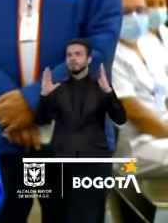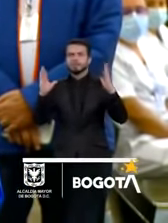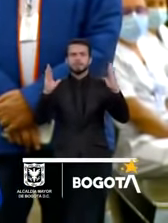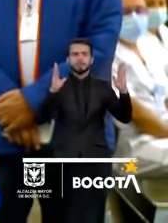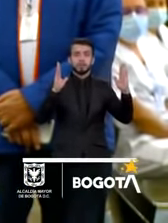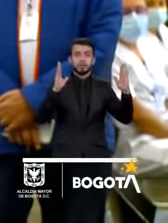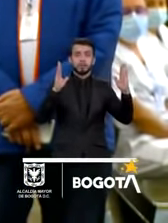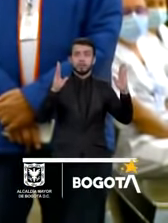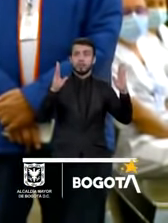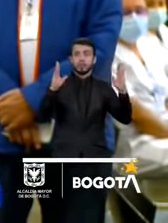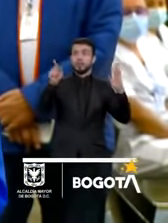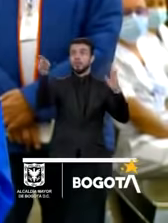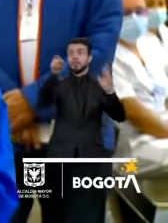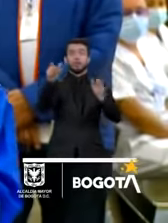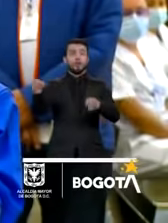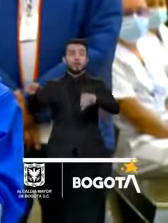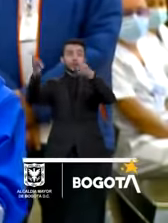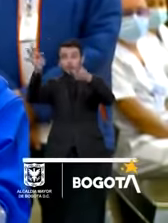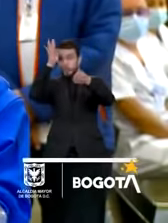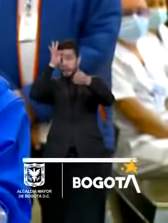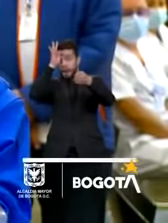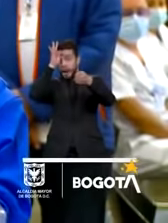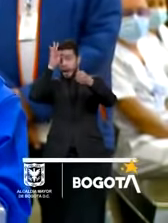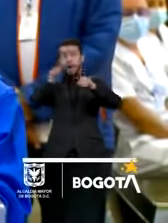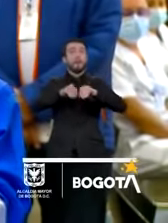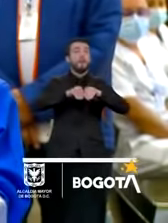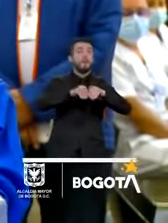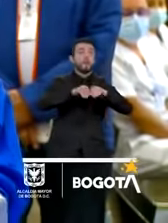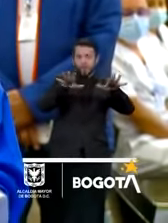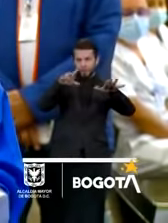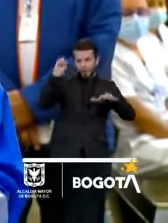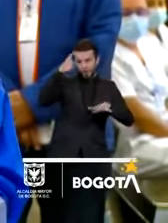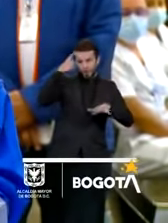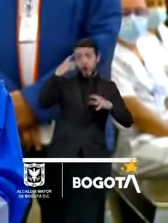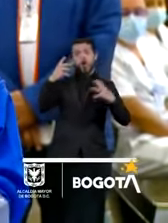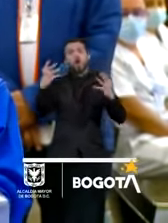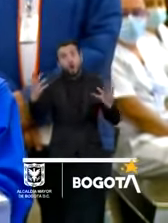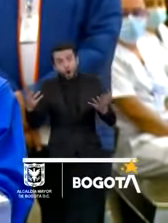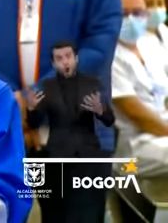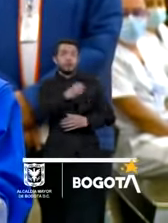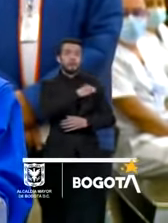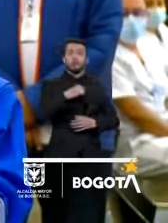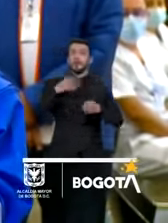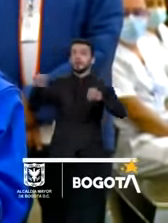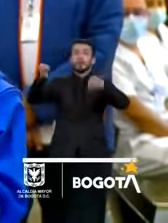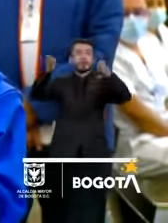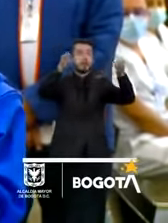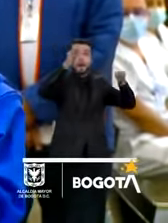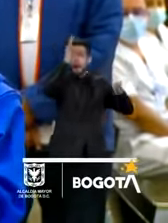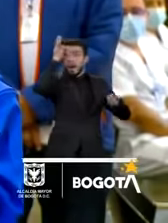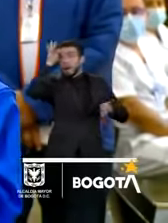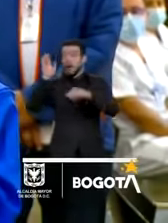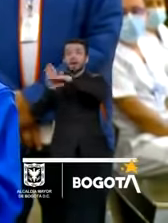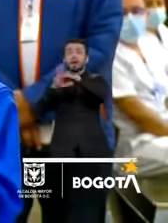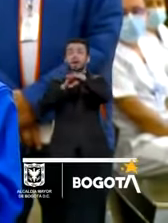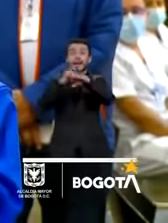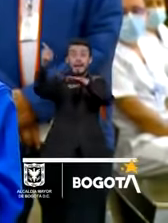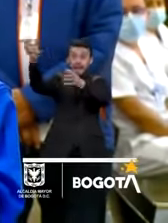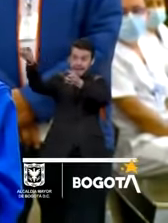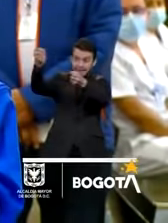cualquier hospital público o privado de Bogotá que no sean de COVID. Muy importante repetirlo hasta la saciedad. Aquí solo